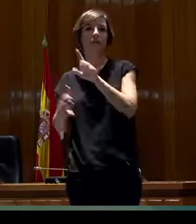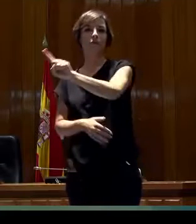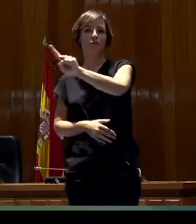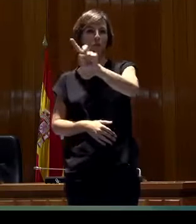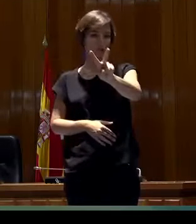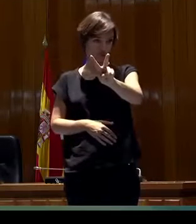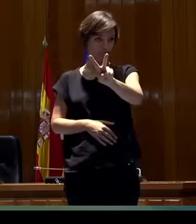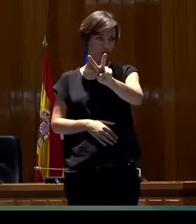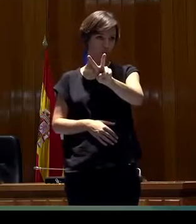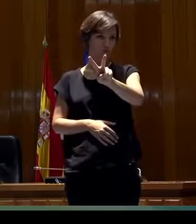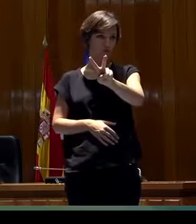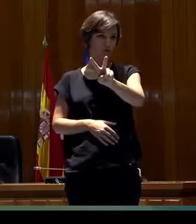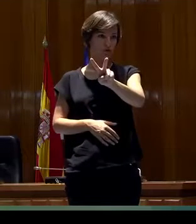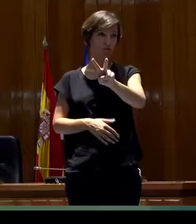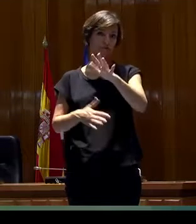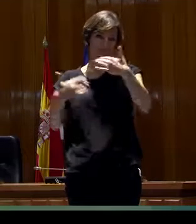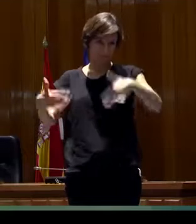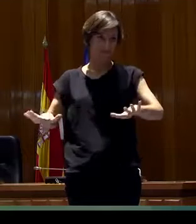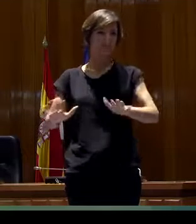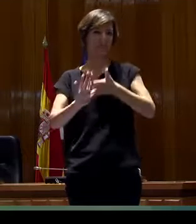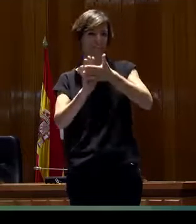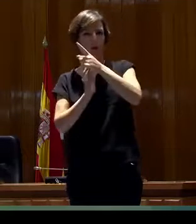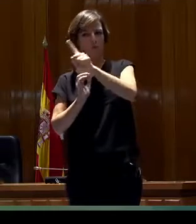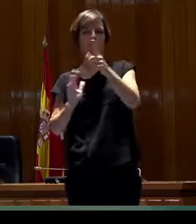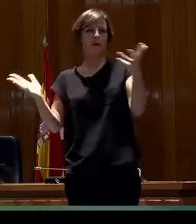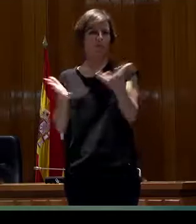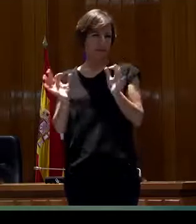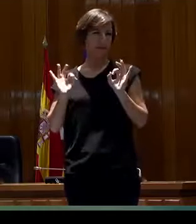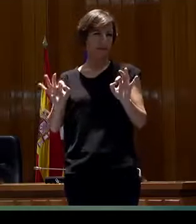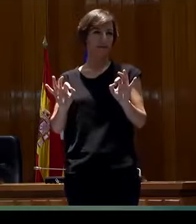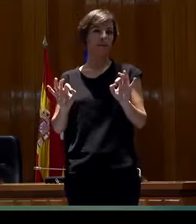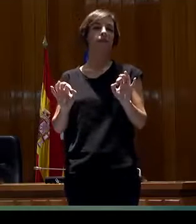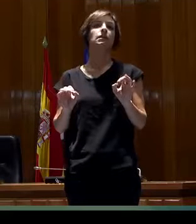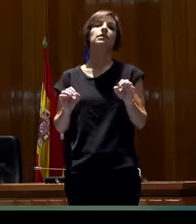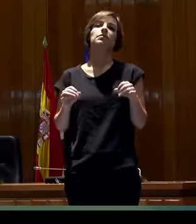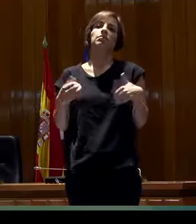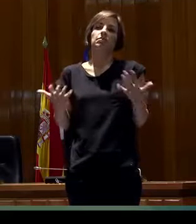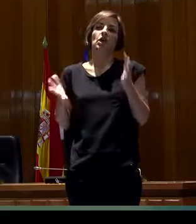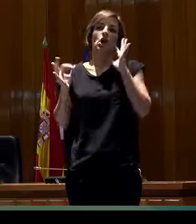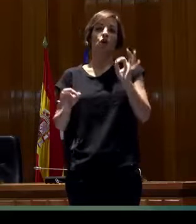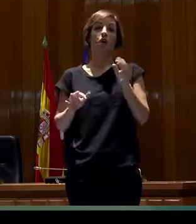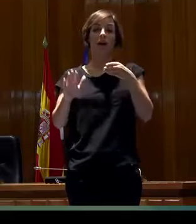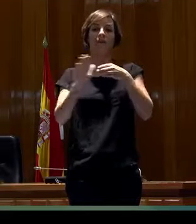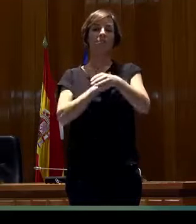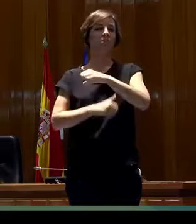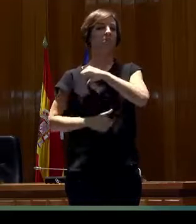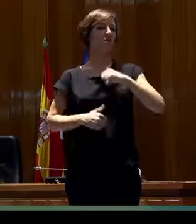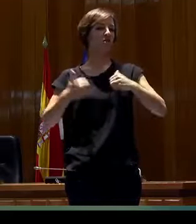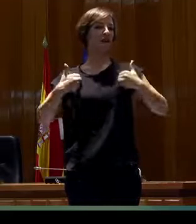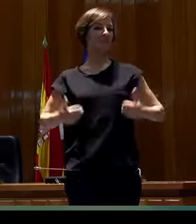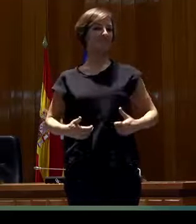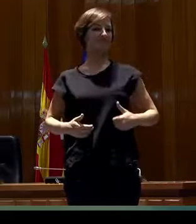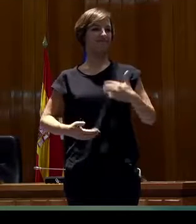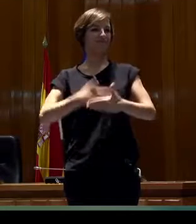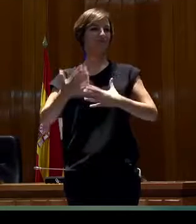112. Con todo lo que ello significa. Y que, por supuesto, facilita la autonomía personal. Y destacando en